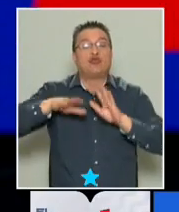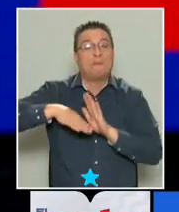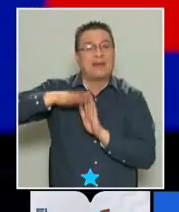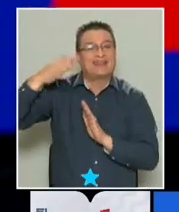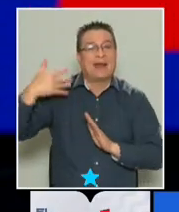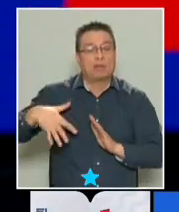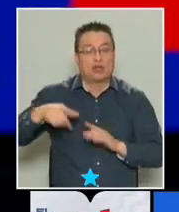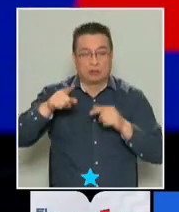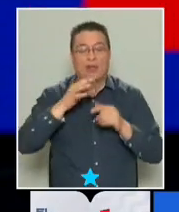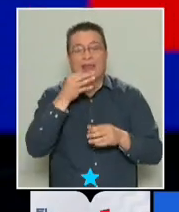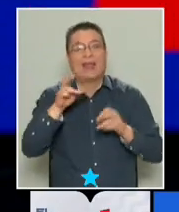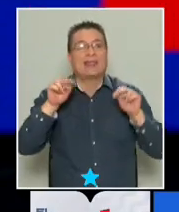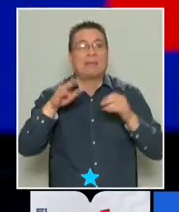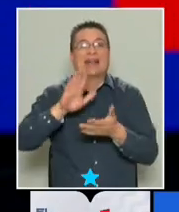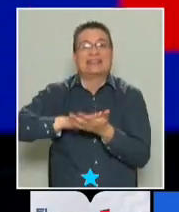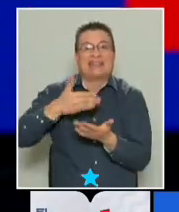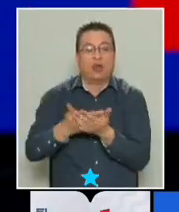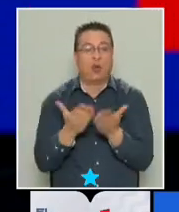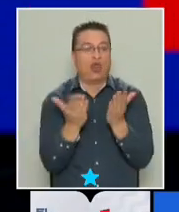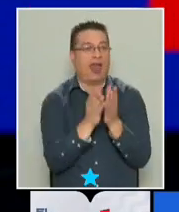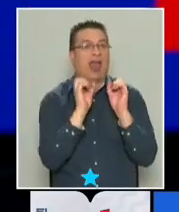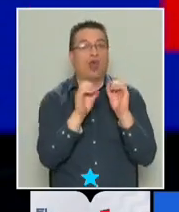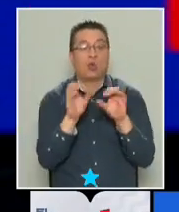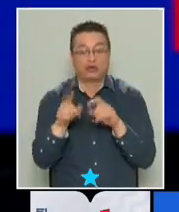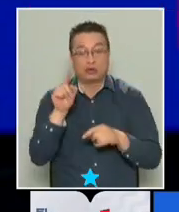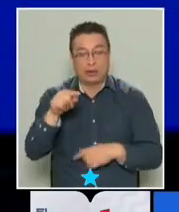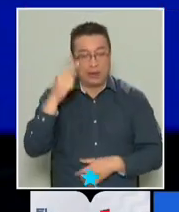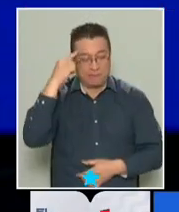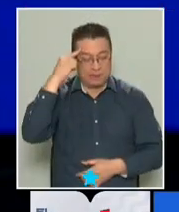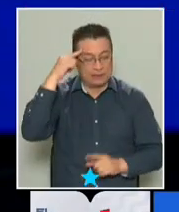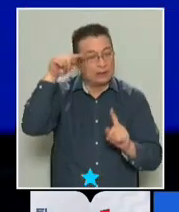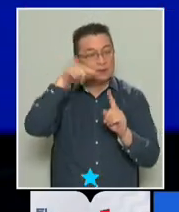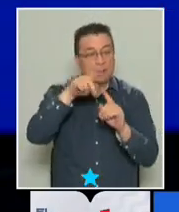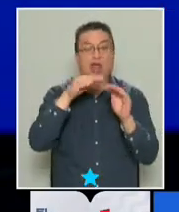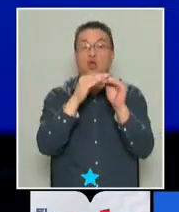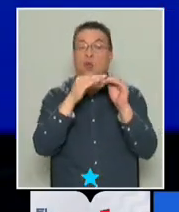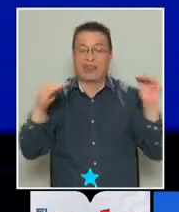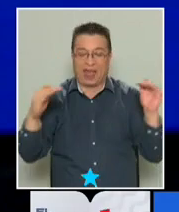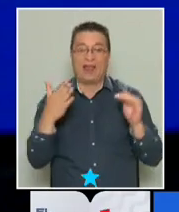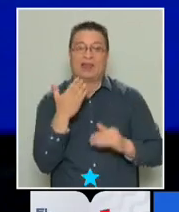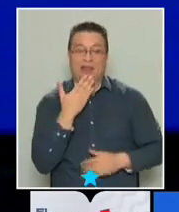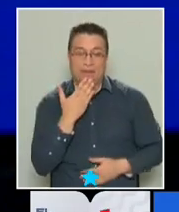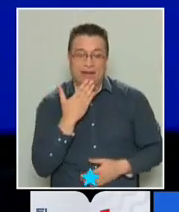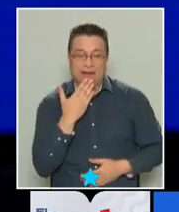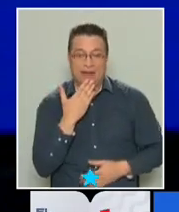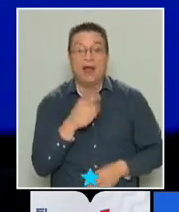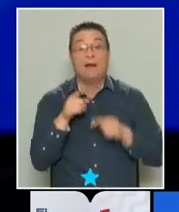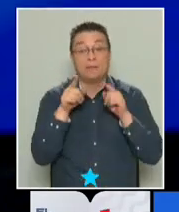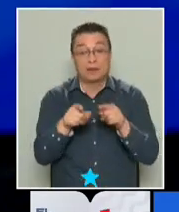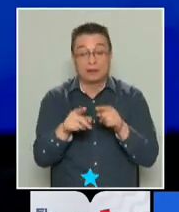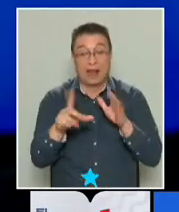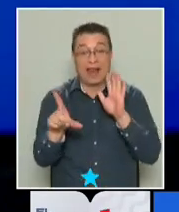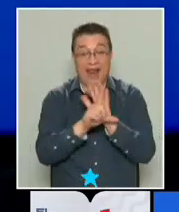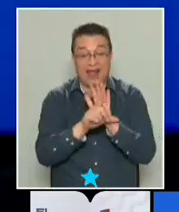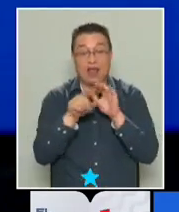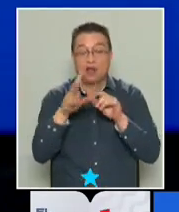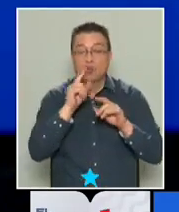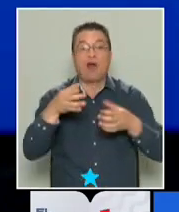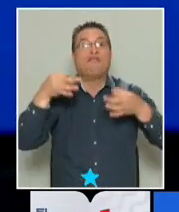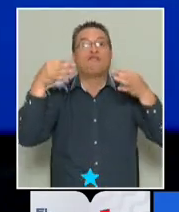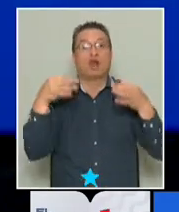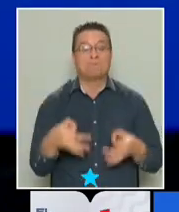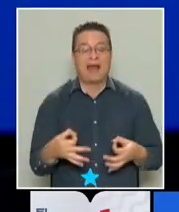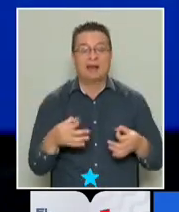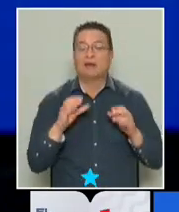todas las de salud educación etcétera estás pensando en algún sentido en la igualdad ambiente igualmente la ley tiene un sentido más formal